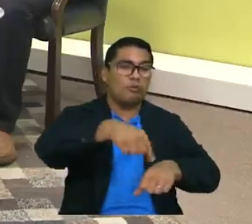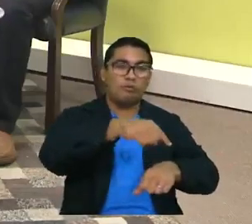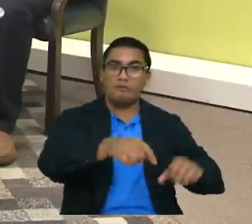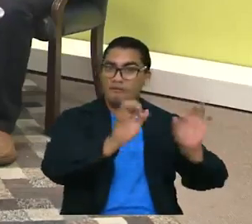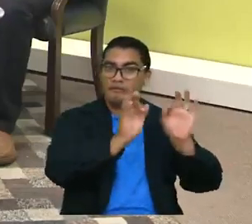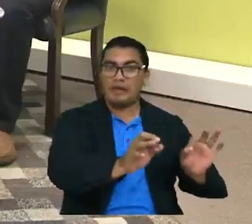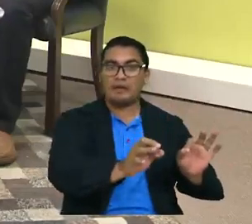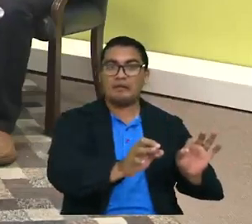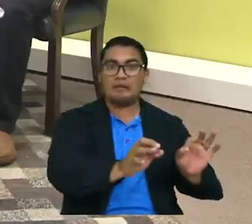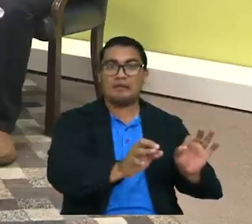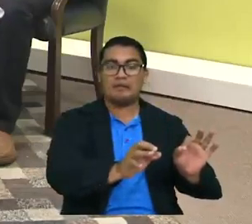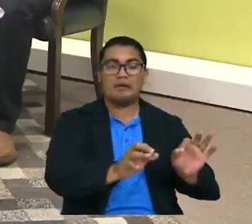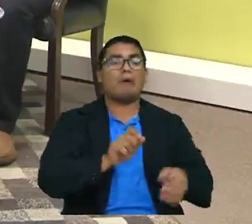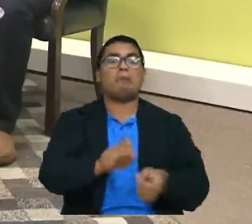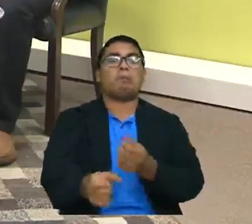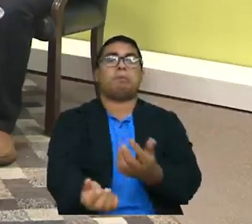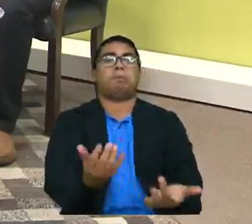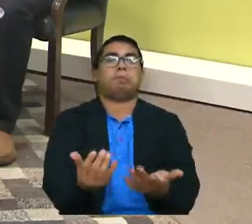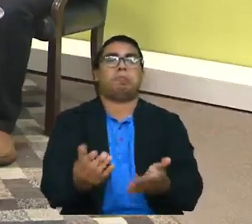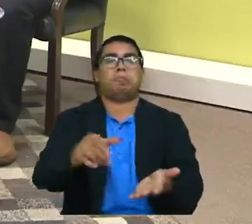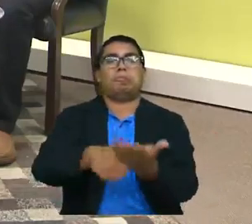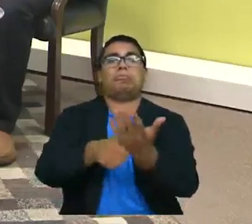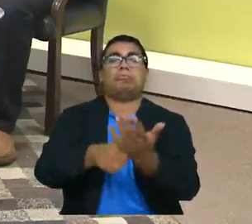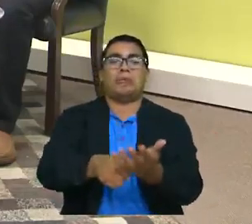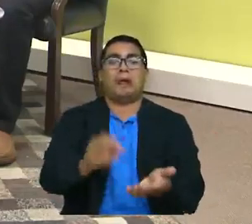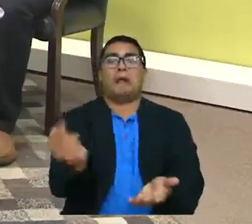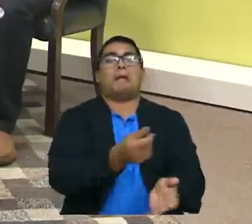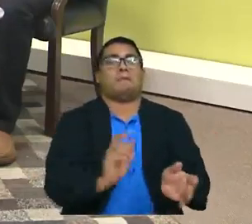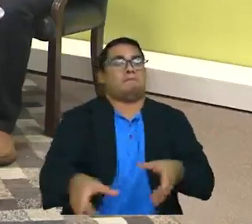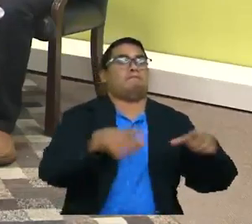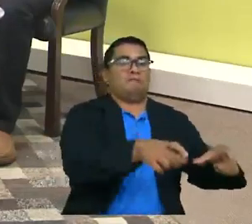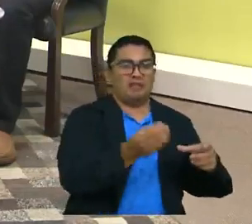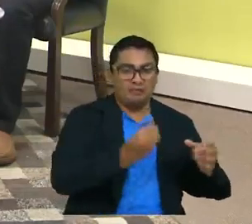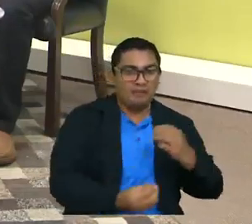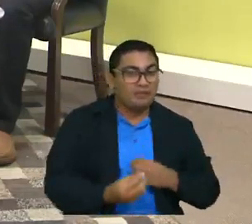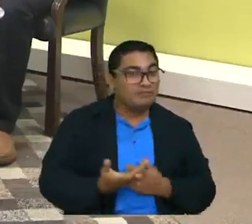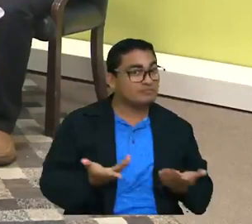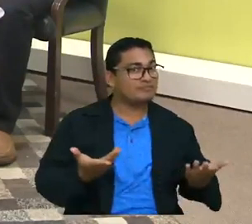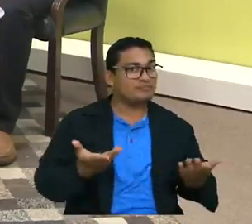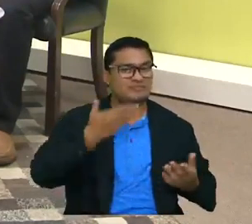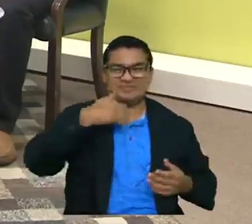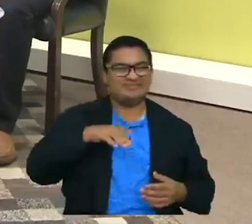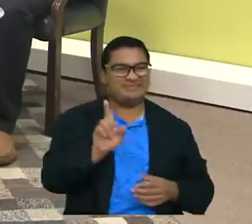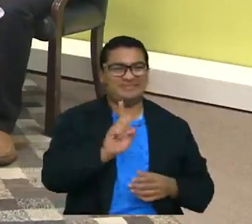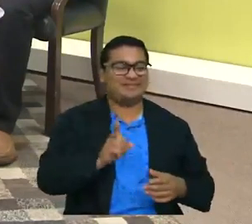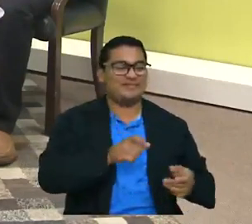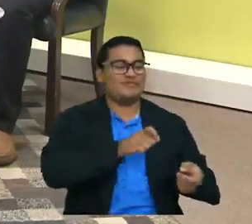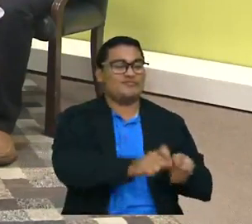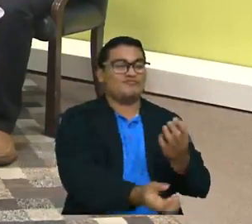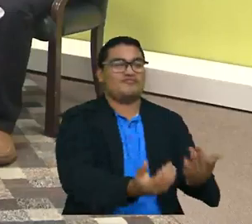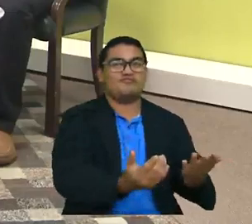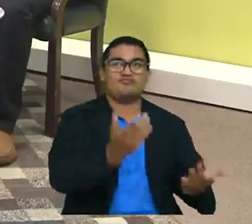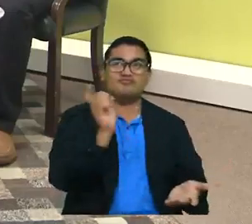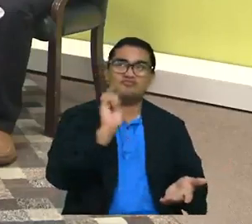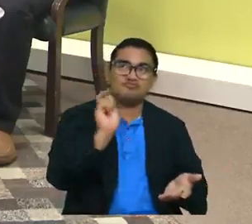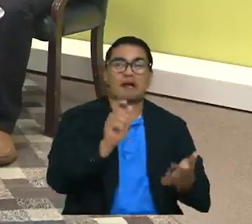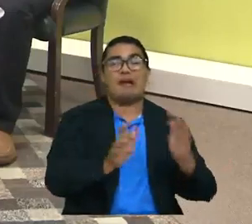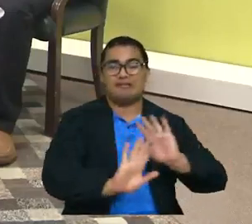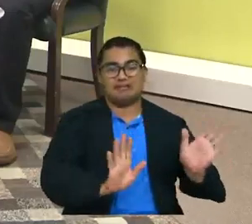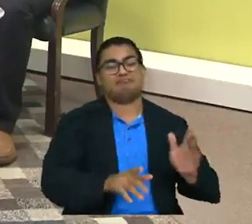de preparación de los alimentos, el tiempo de la que tienen que estar lavando las verduras, la hortaliza, todo lo que tiene que